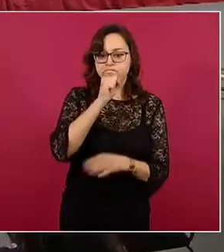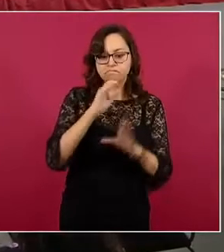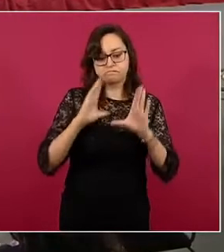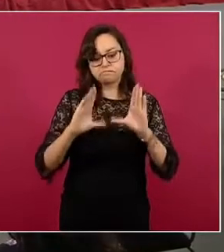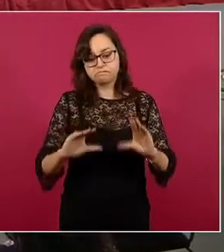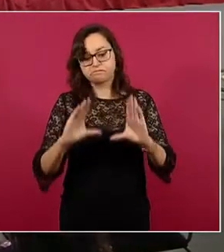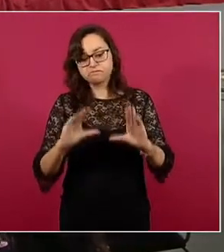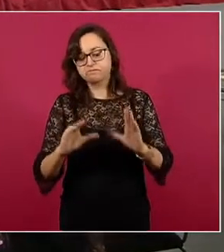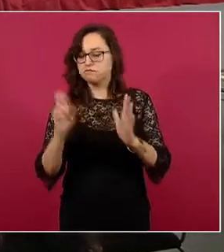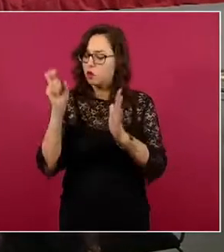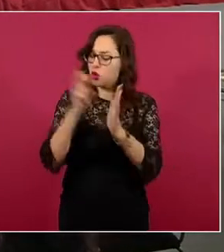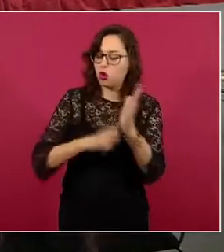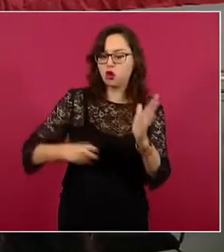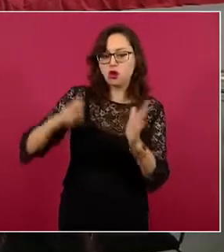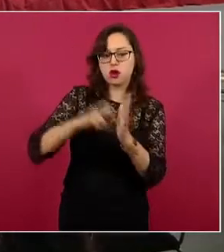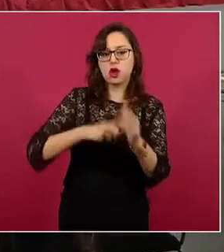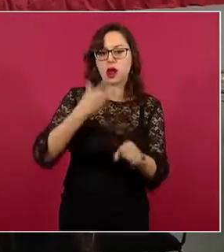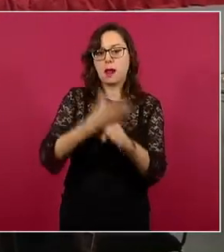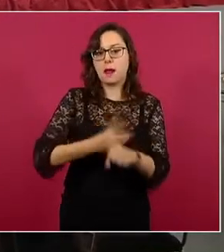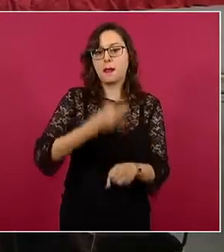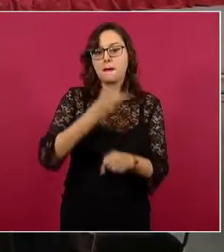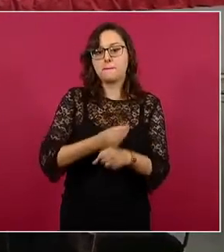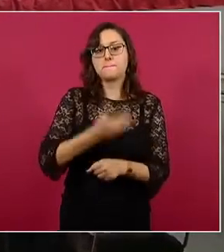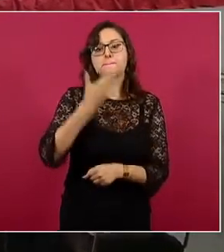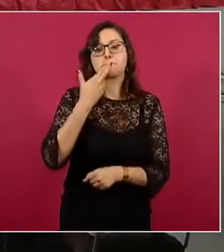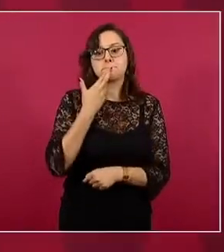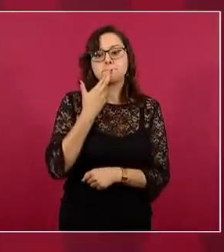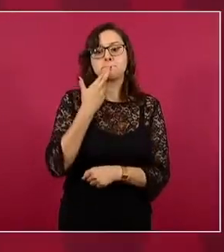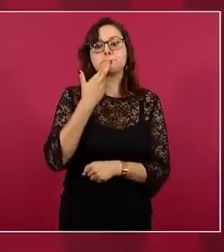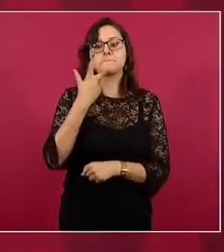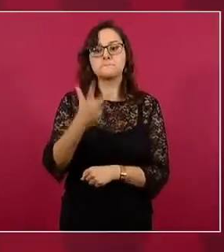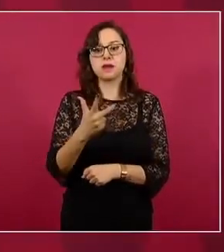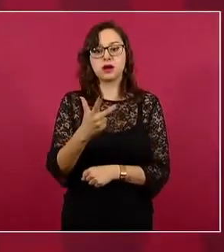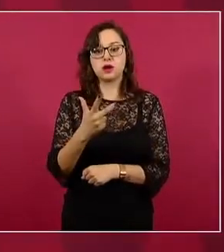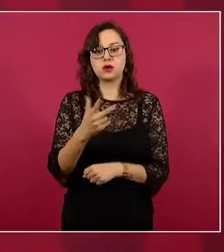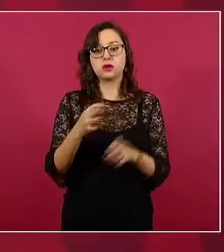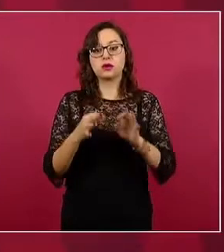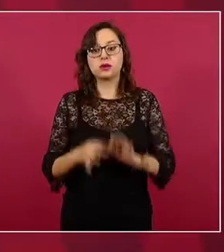educativos, porque queremos una educación